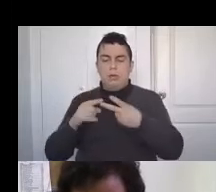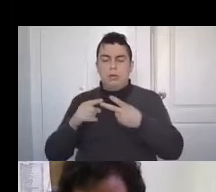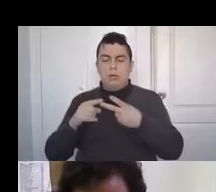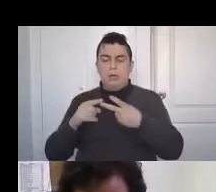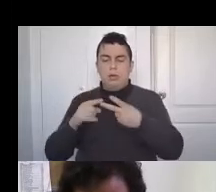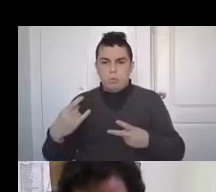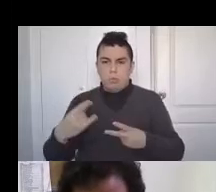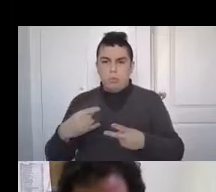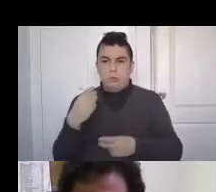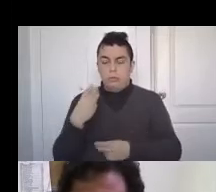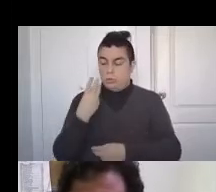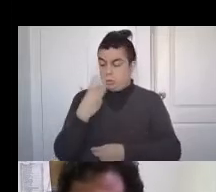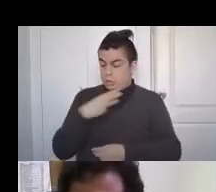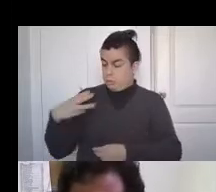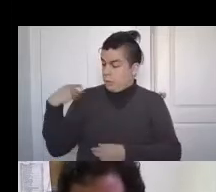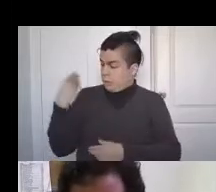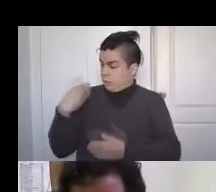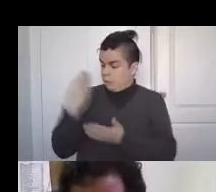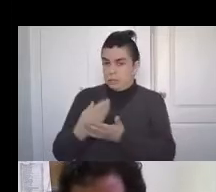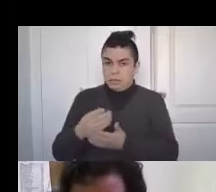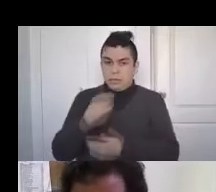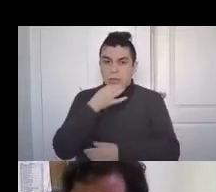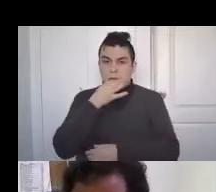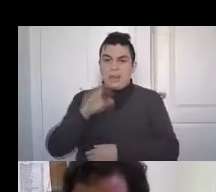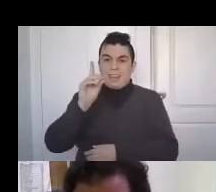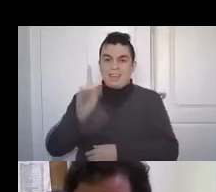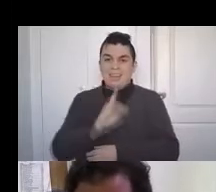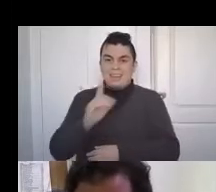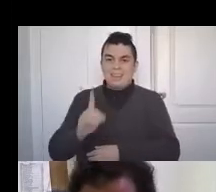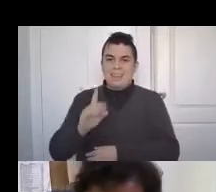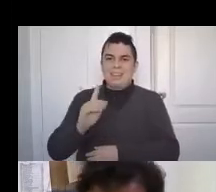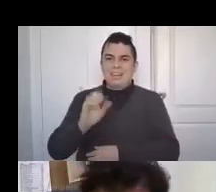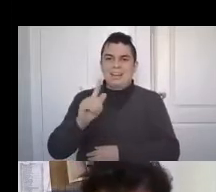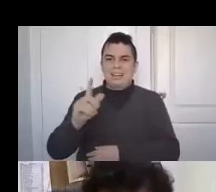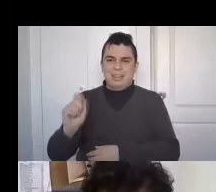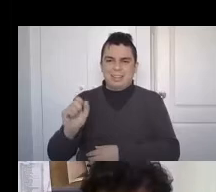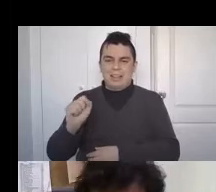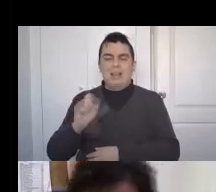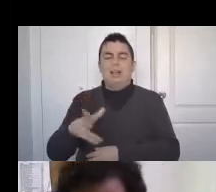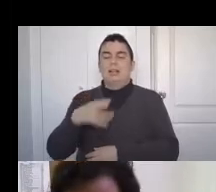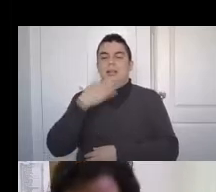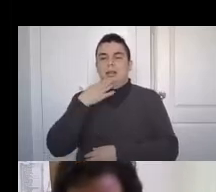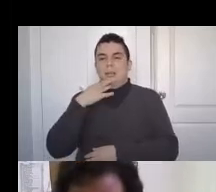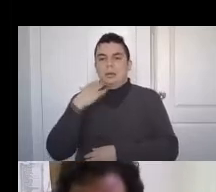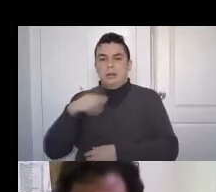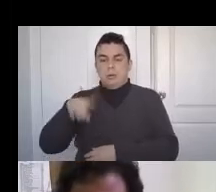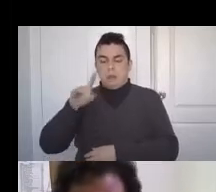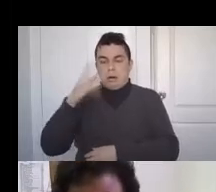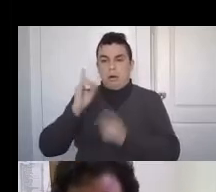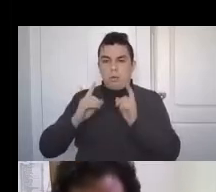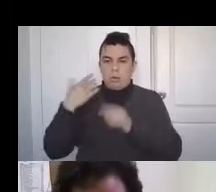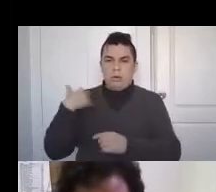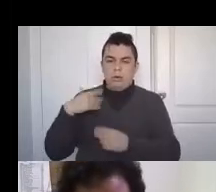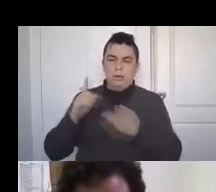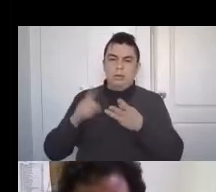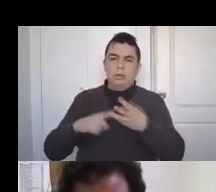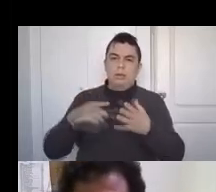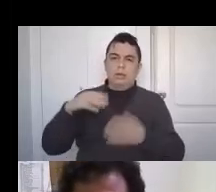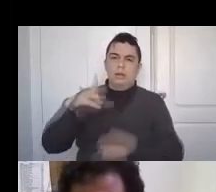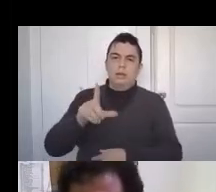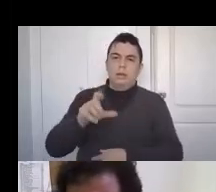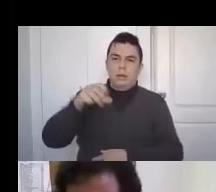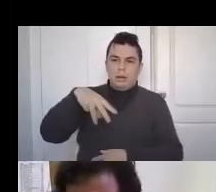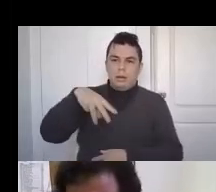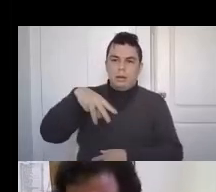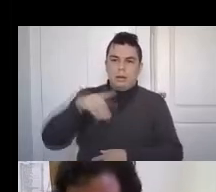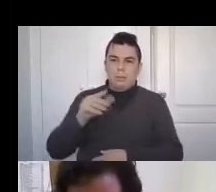3 semanas solamente estoy hablando, que Delta ha tomado un poquito más de prevalencia, ¿cierto? Y Lambda, que era muy importante